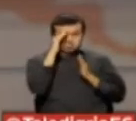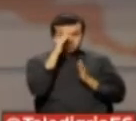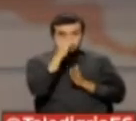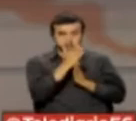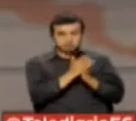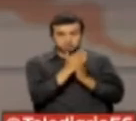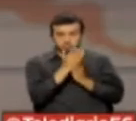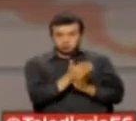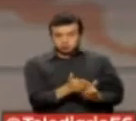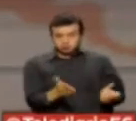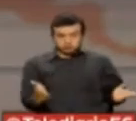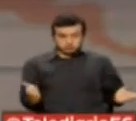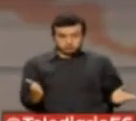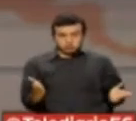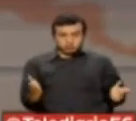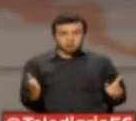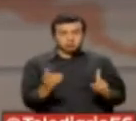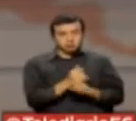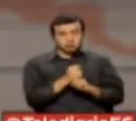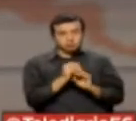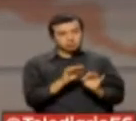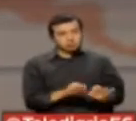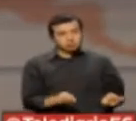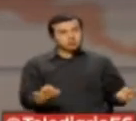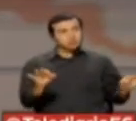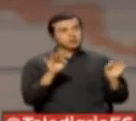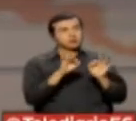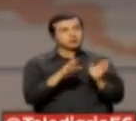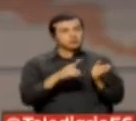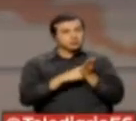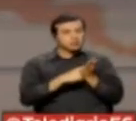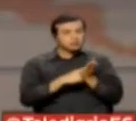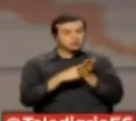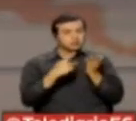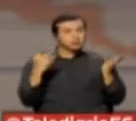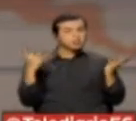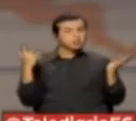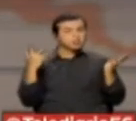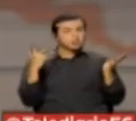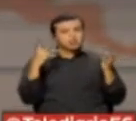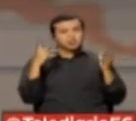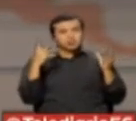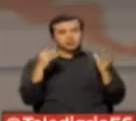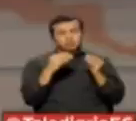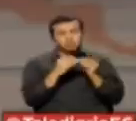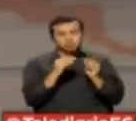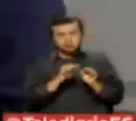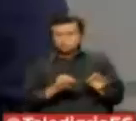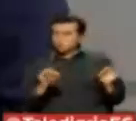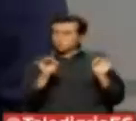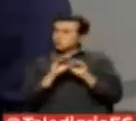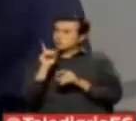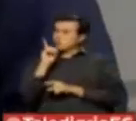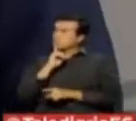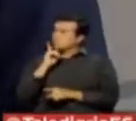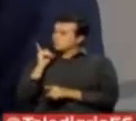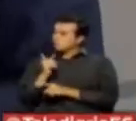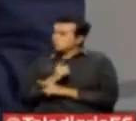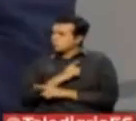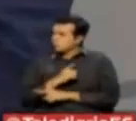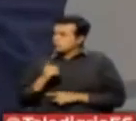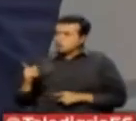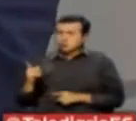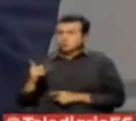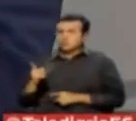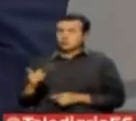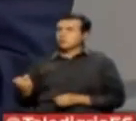servicios eso es lo importante que estamos discutiendo estos días que es ese paquete fundamental por sí así es por